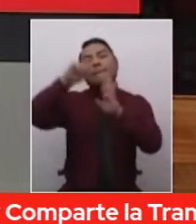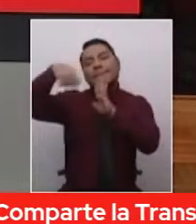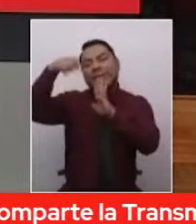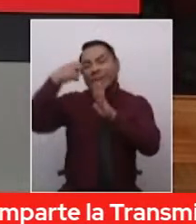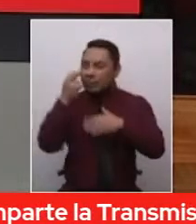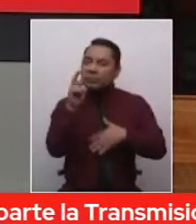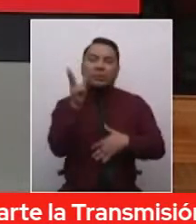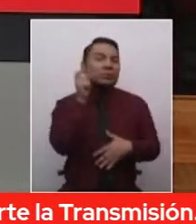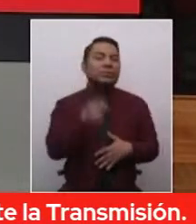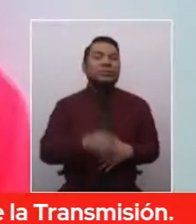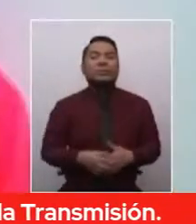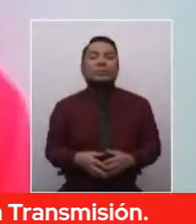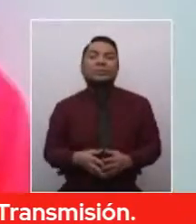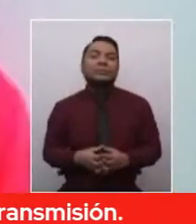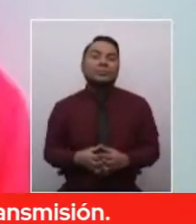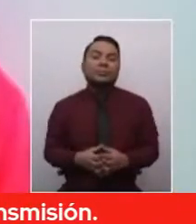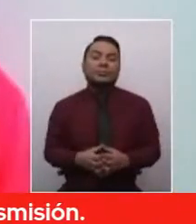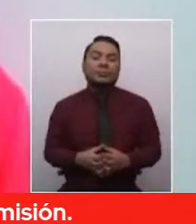un video. Escuchemos.